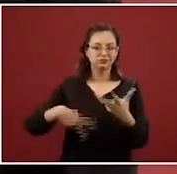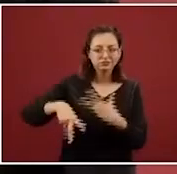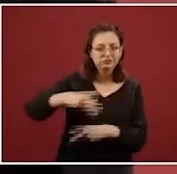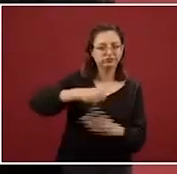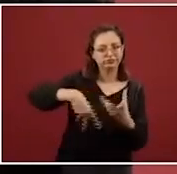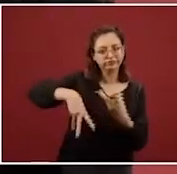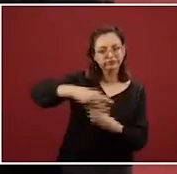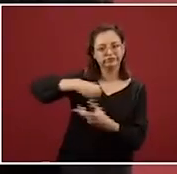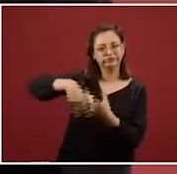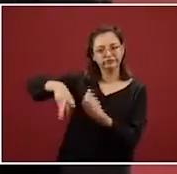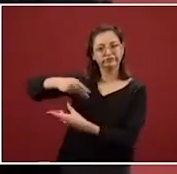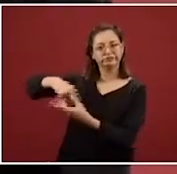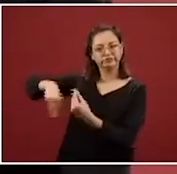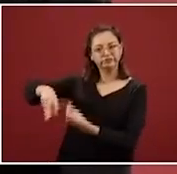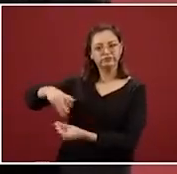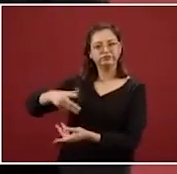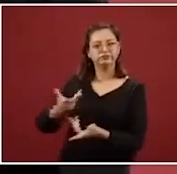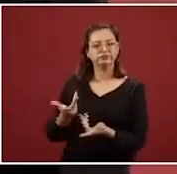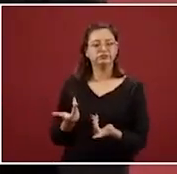se